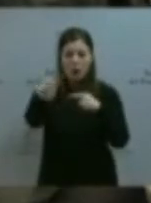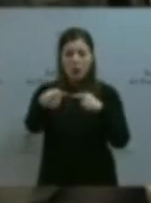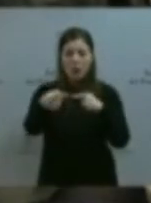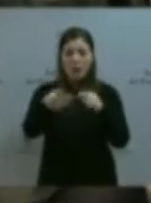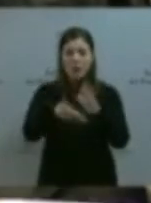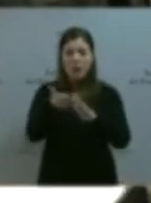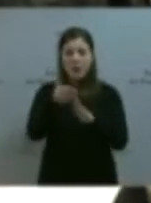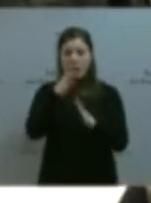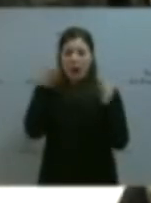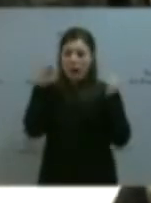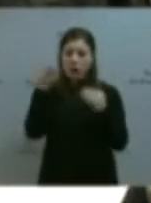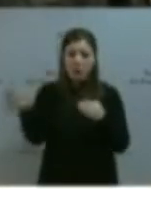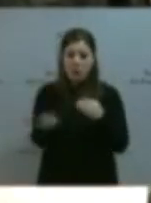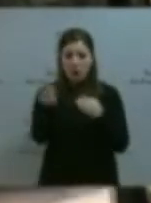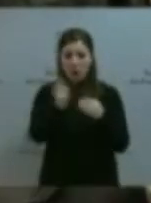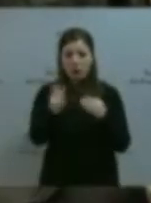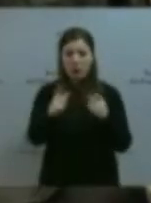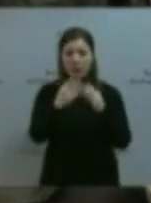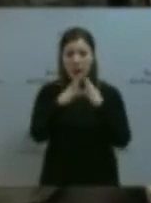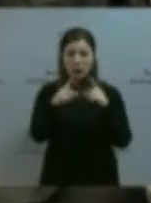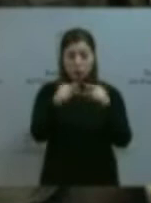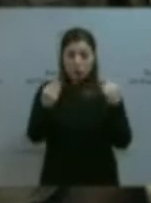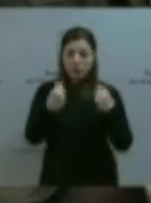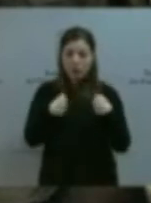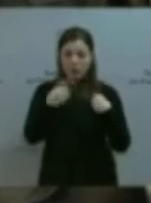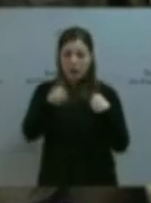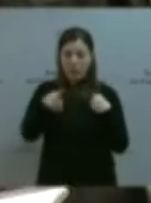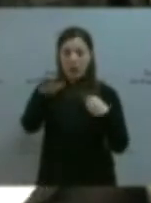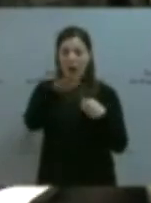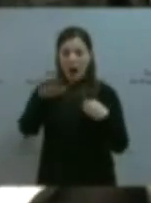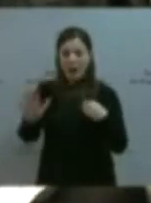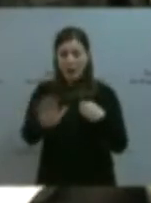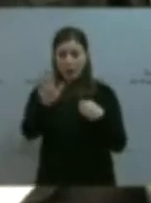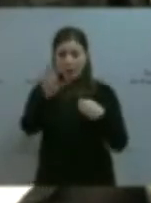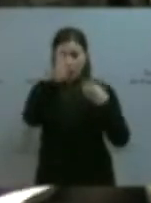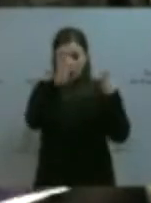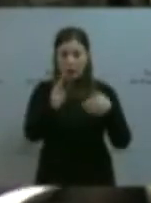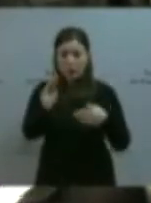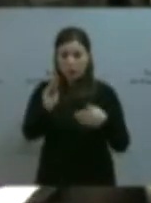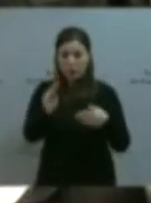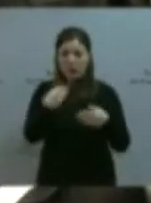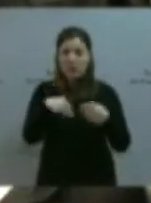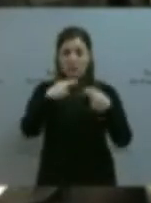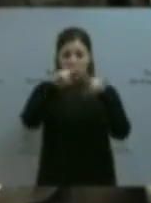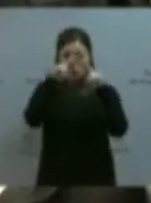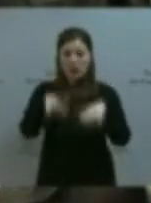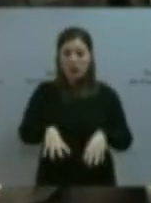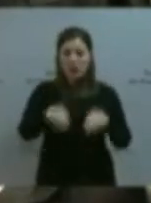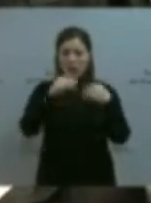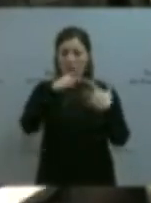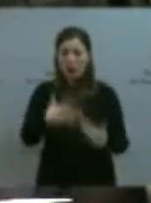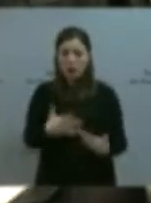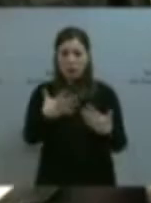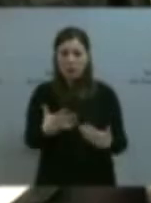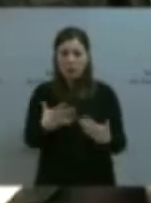Asturias, por supuesto también en el área 5 por la que usted pregunta. El Hospital de Cabueñes se encuentra actualmente en un nivel de ocupación alto,